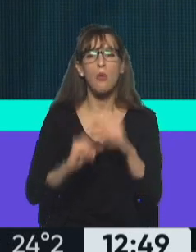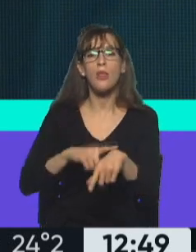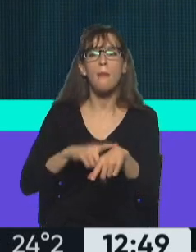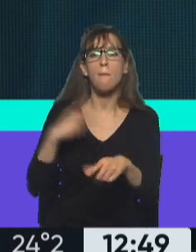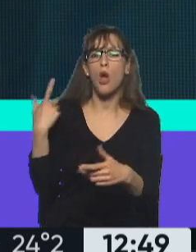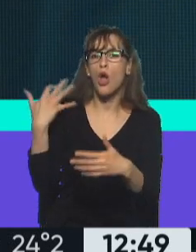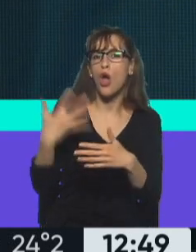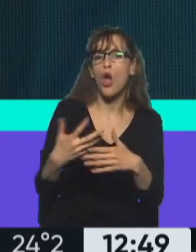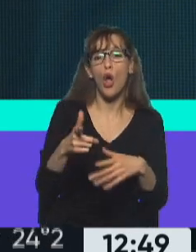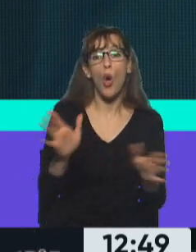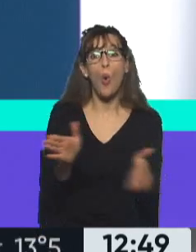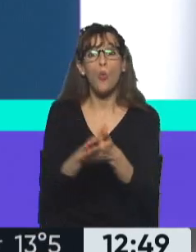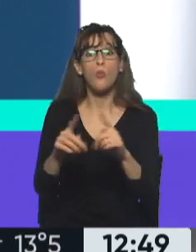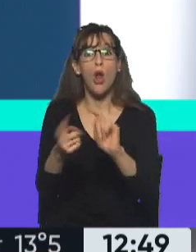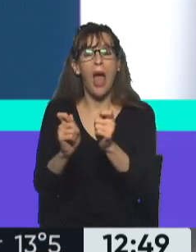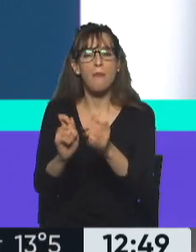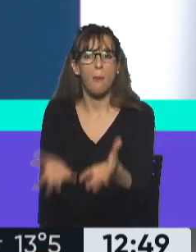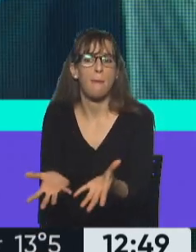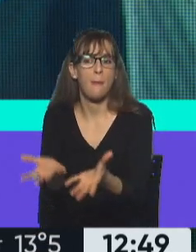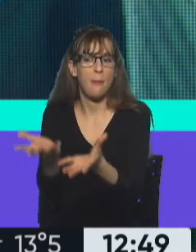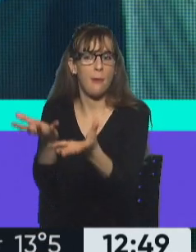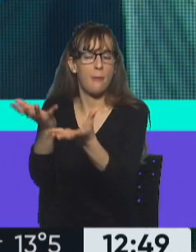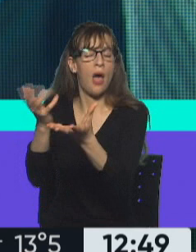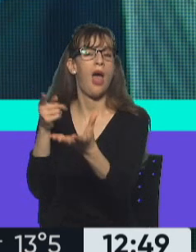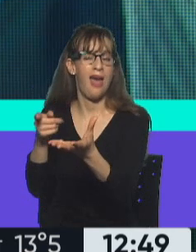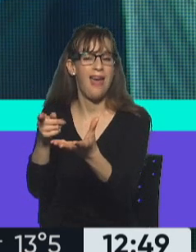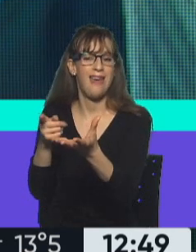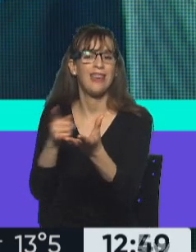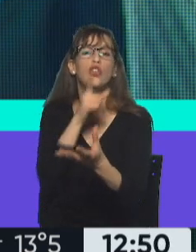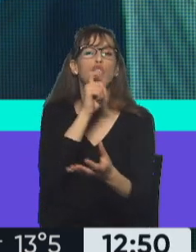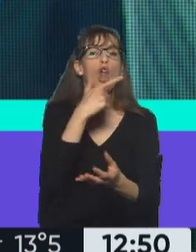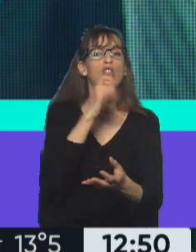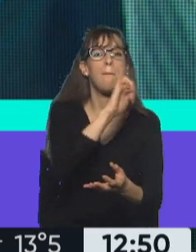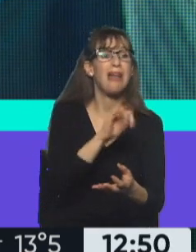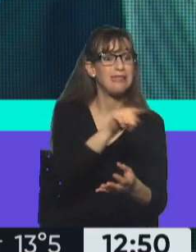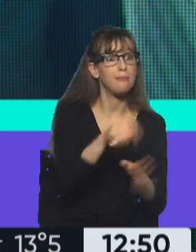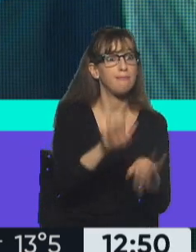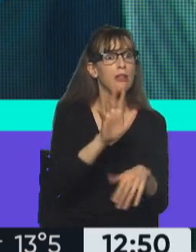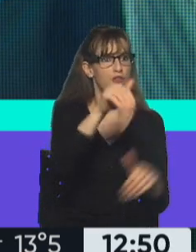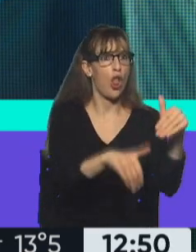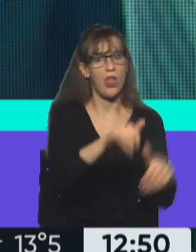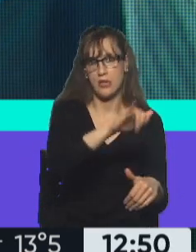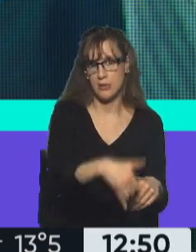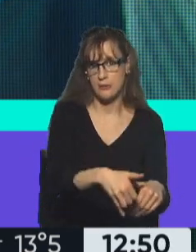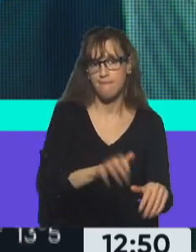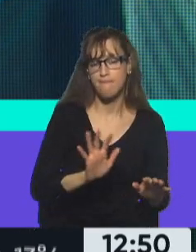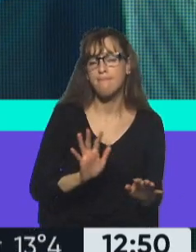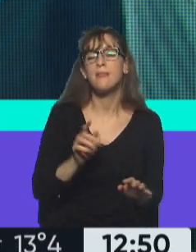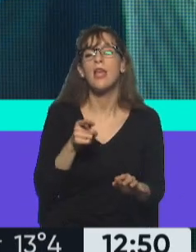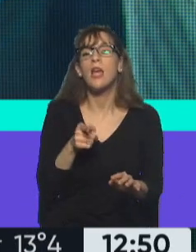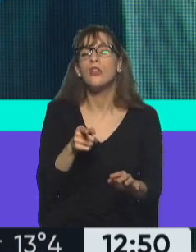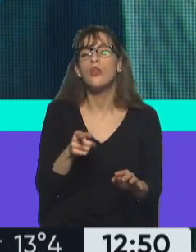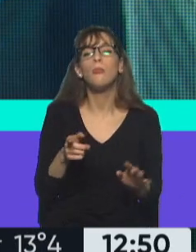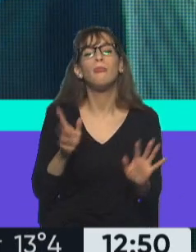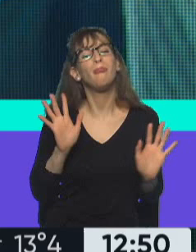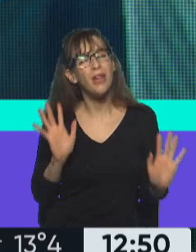crecían juntos por el cambio y se mantenía estable la intención de voto de todos los papás eso es lo que pasó porque bueno por errores de